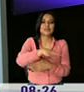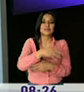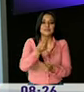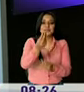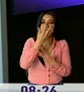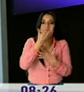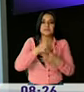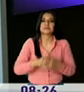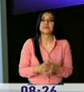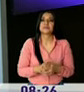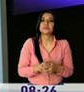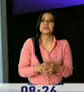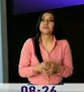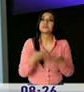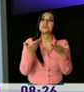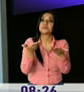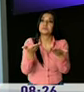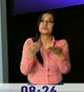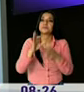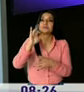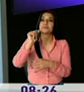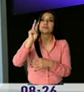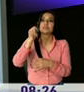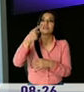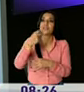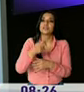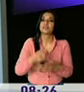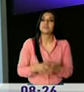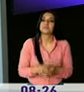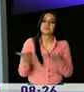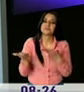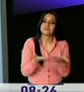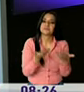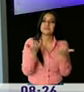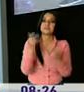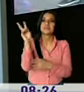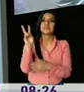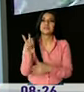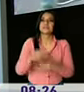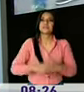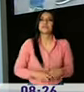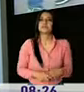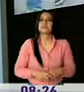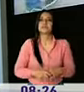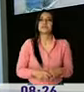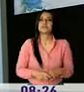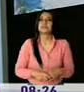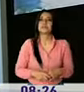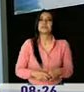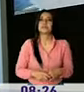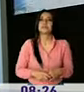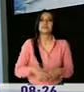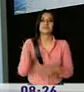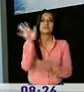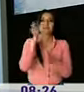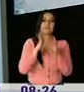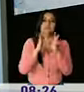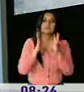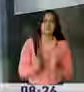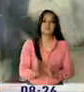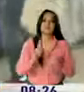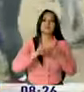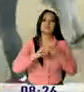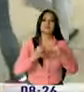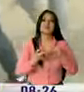reporte. Andreita desde el Tingo, así que adelante en este día viernes. Hola compañeros en estudios, amigos televidentes,